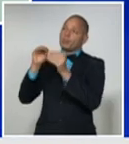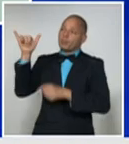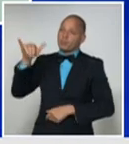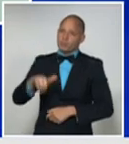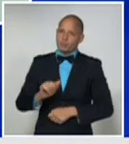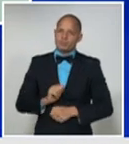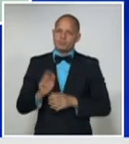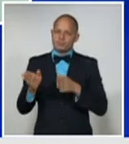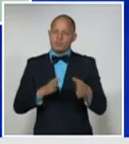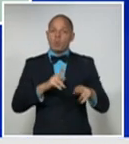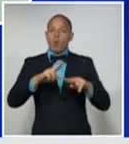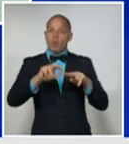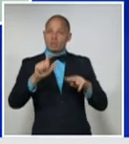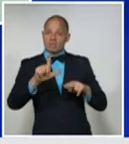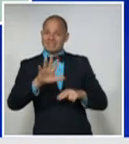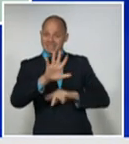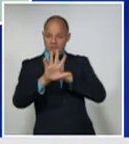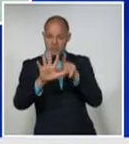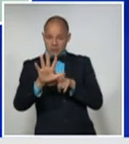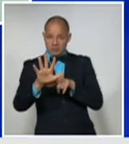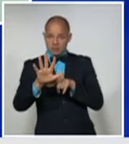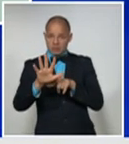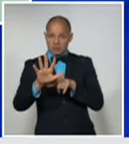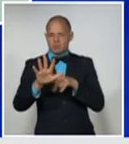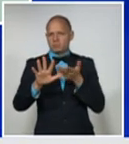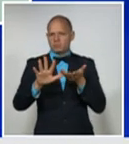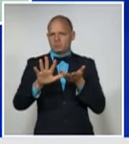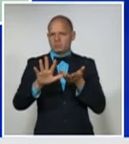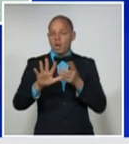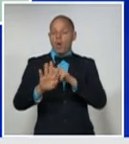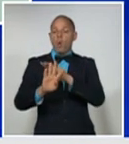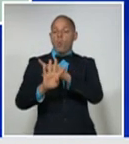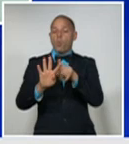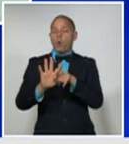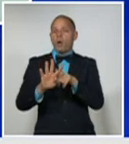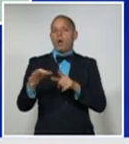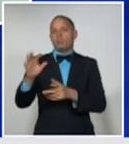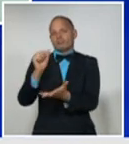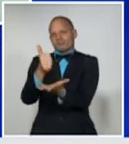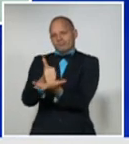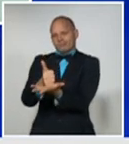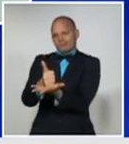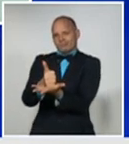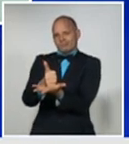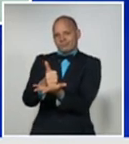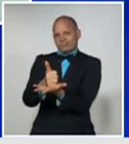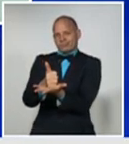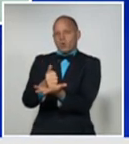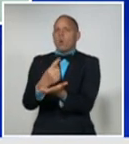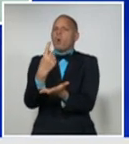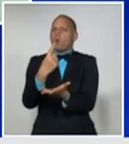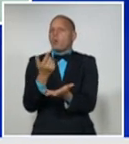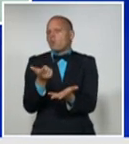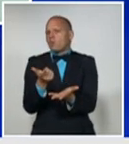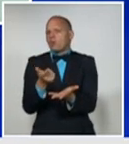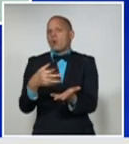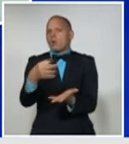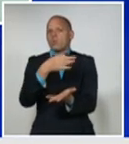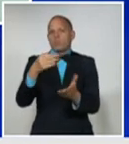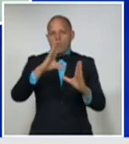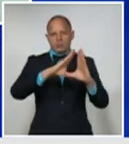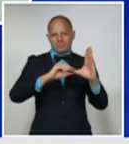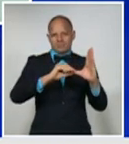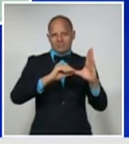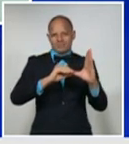5 casos importados, 4 del municipio de Holguín, 1 del municipio Jibara, viajeros